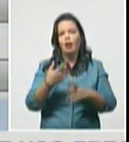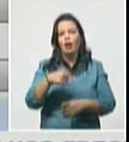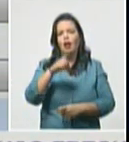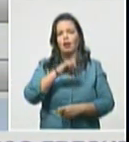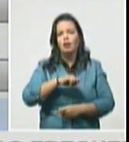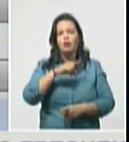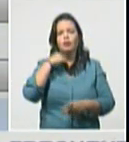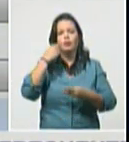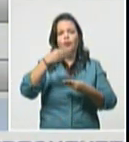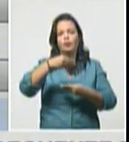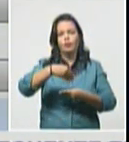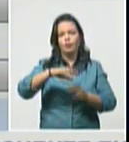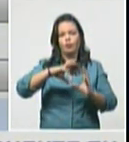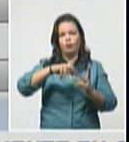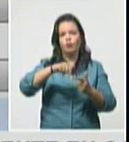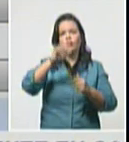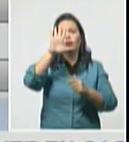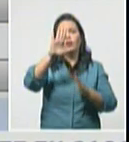mundo